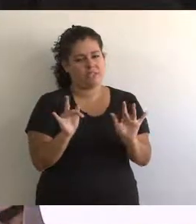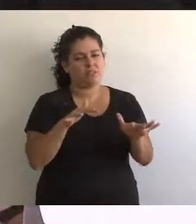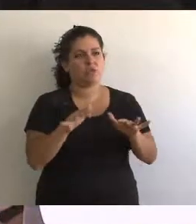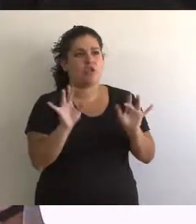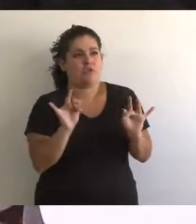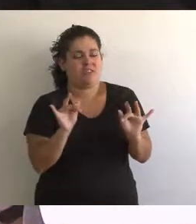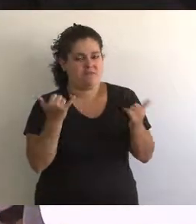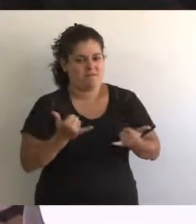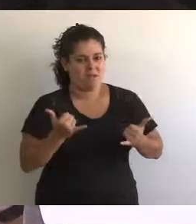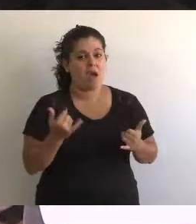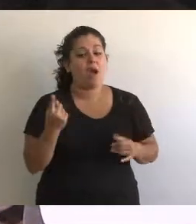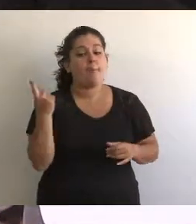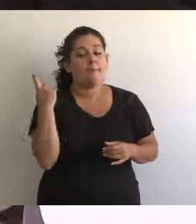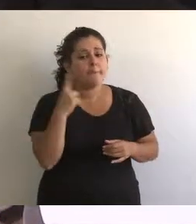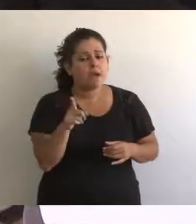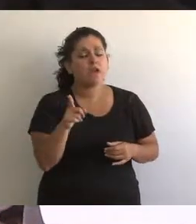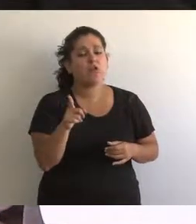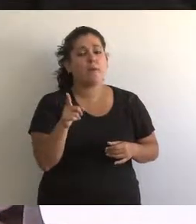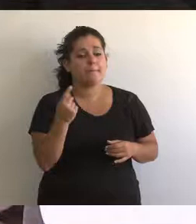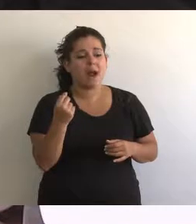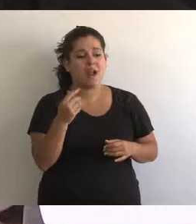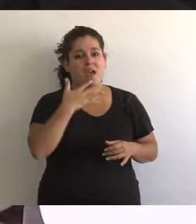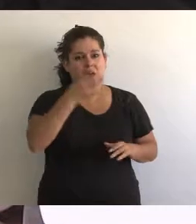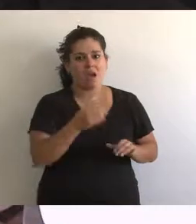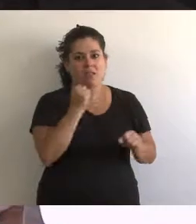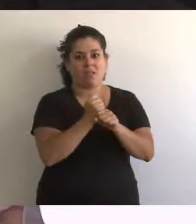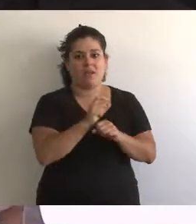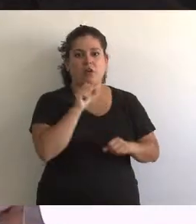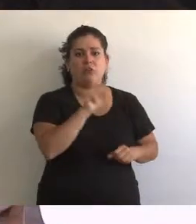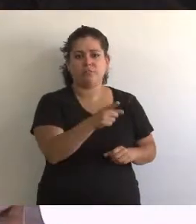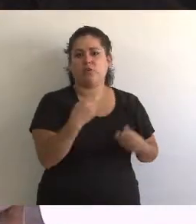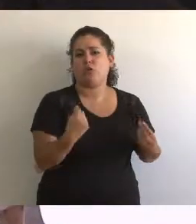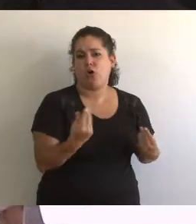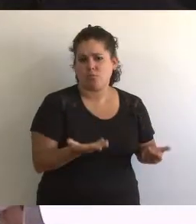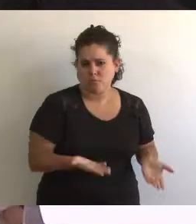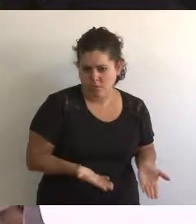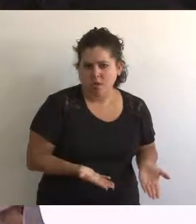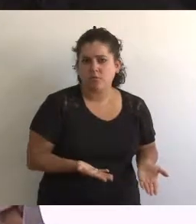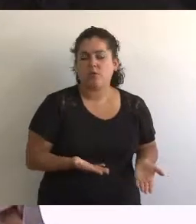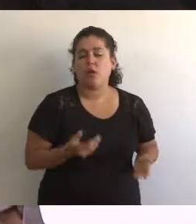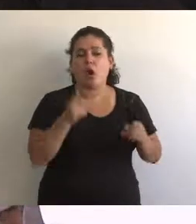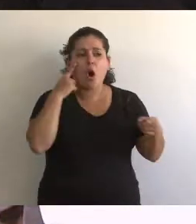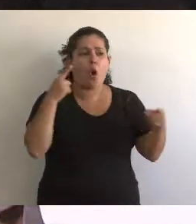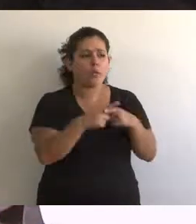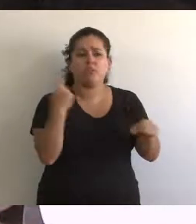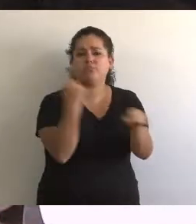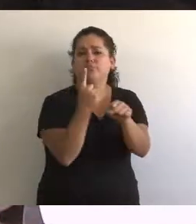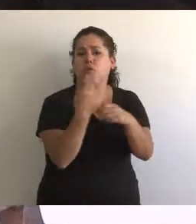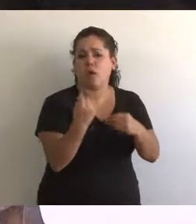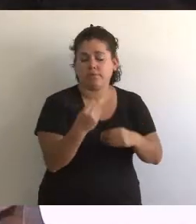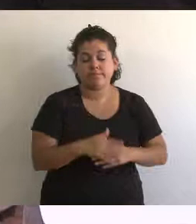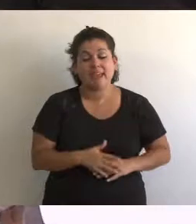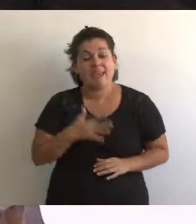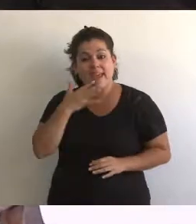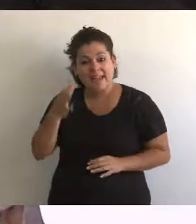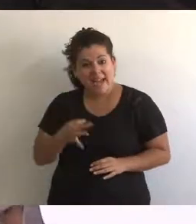principales desafíos que ustedes advierten desde el Estado para el ejercicio de estos trabajos? O los objetivos prioritarios,